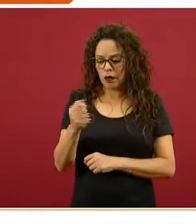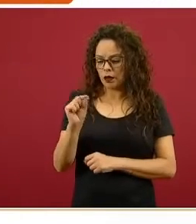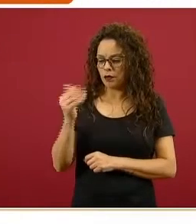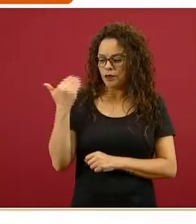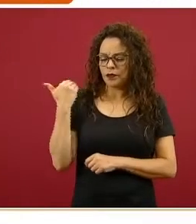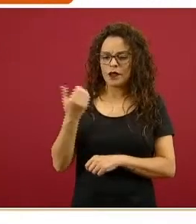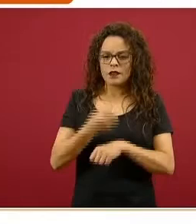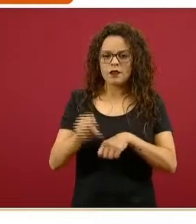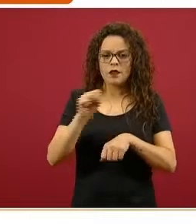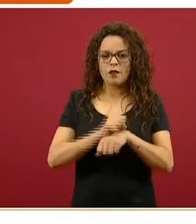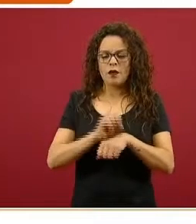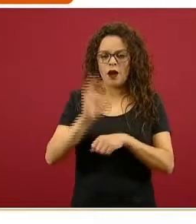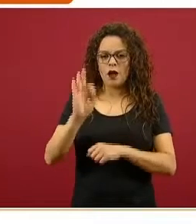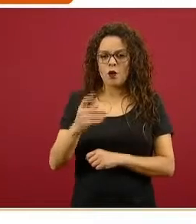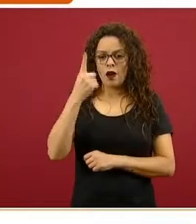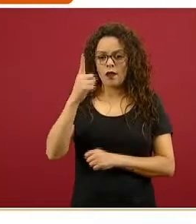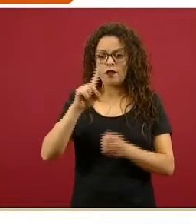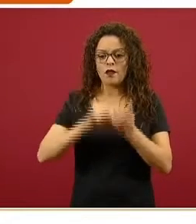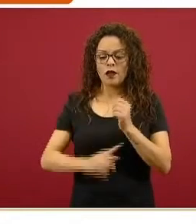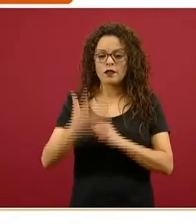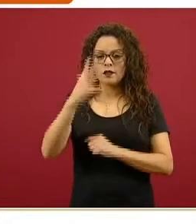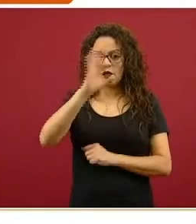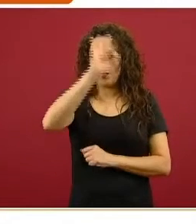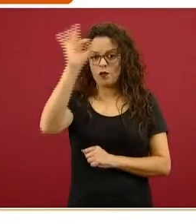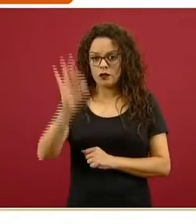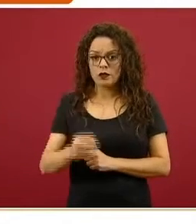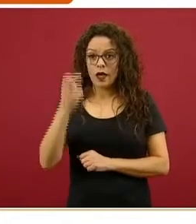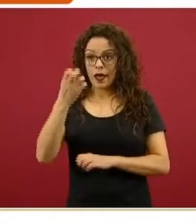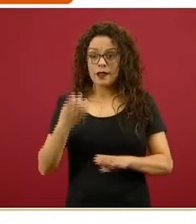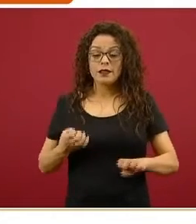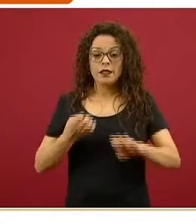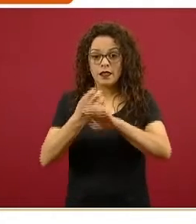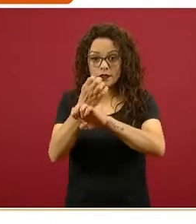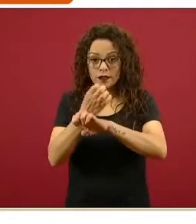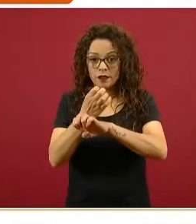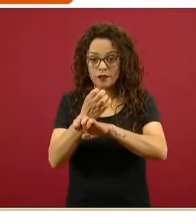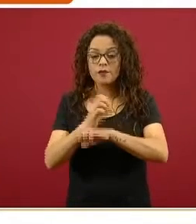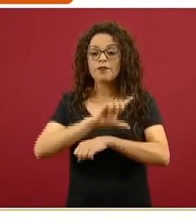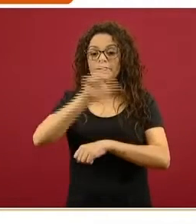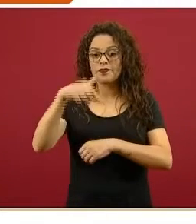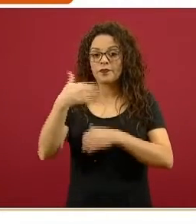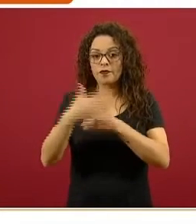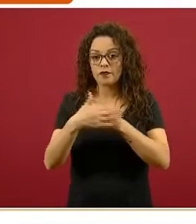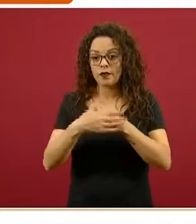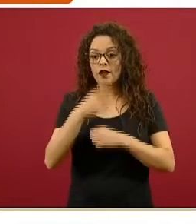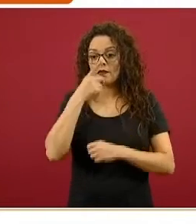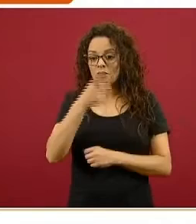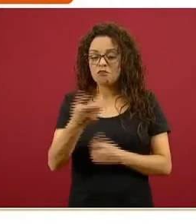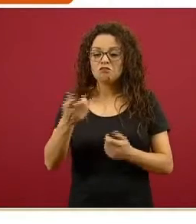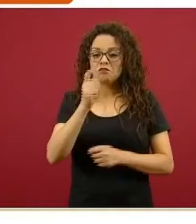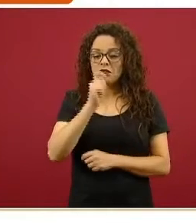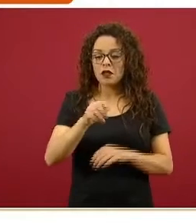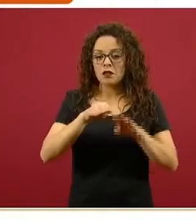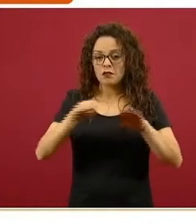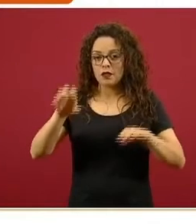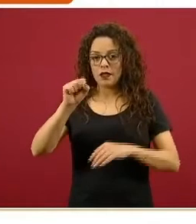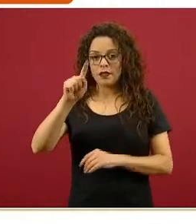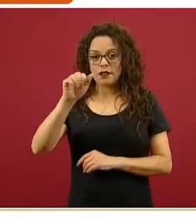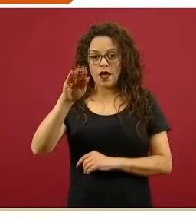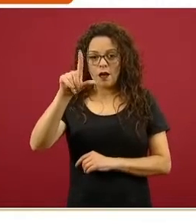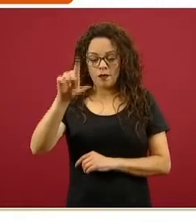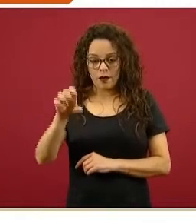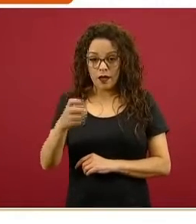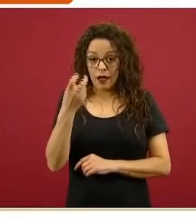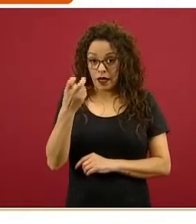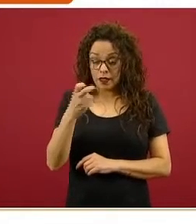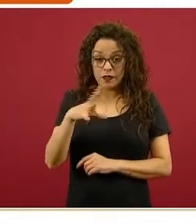semana 41 del 5%, y es uno de los estados que definiremos como que están en una estabilidad, que tienen al estar